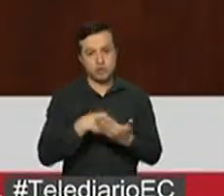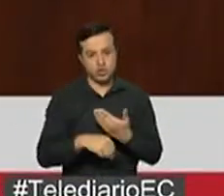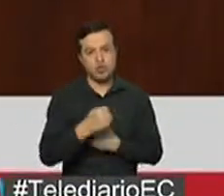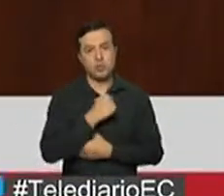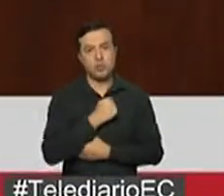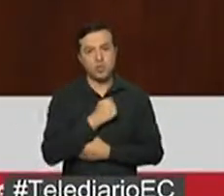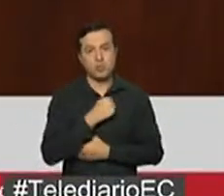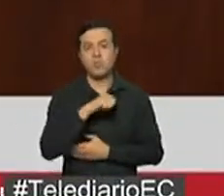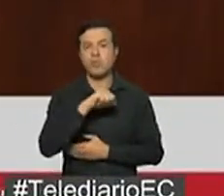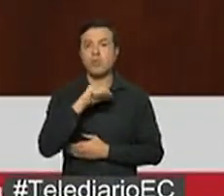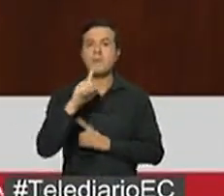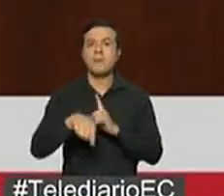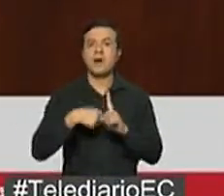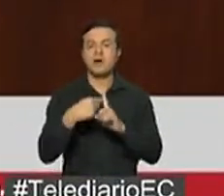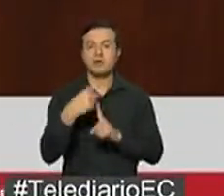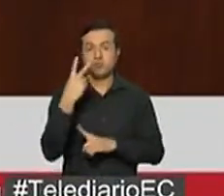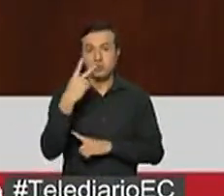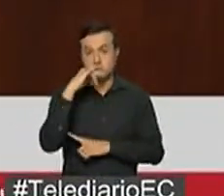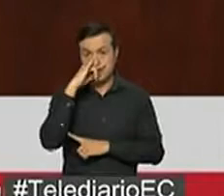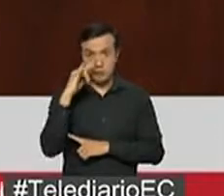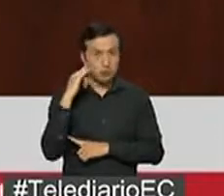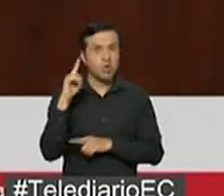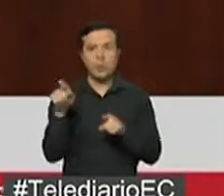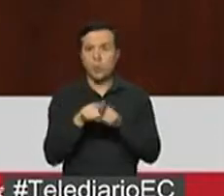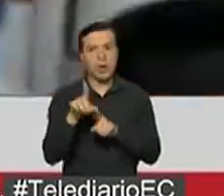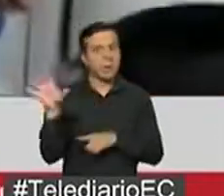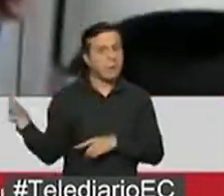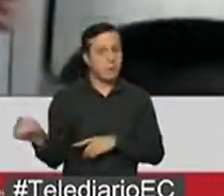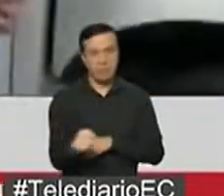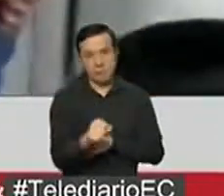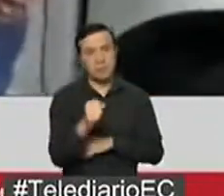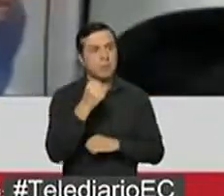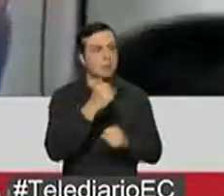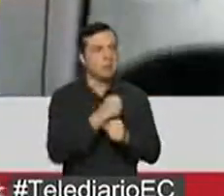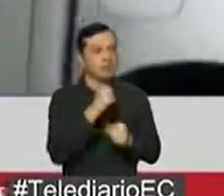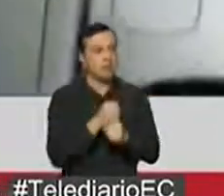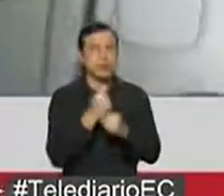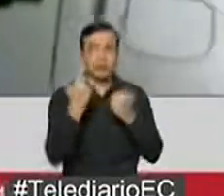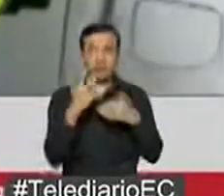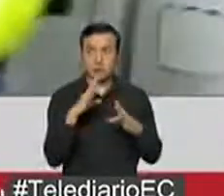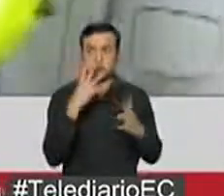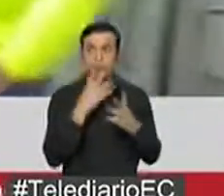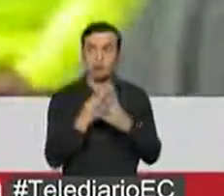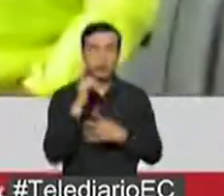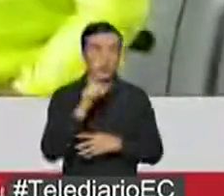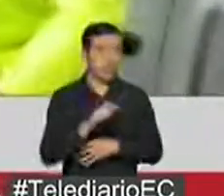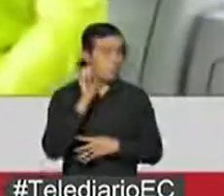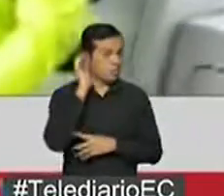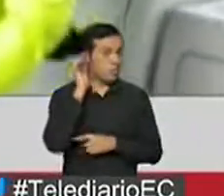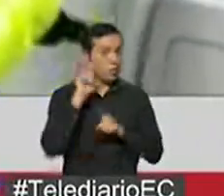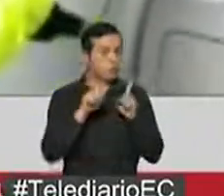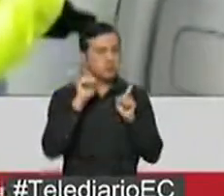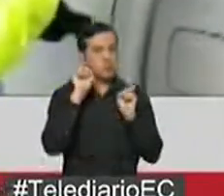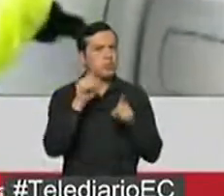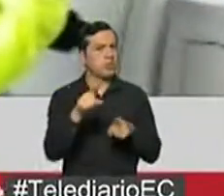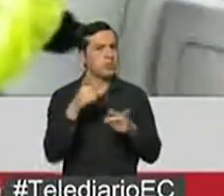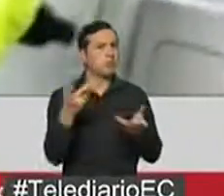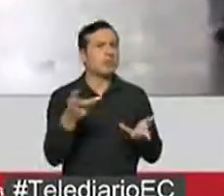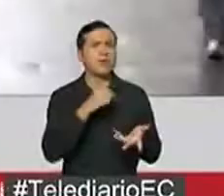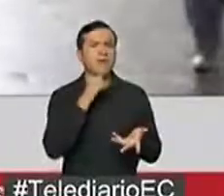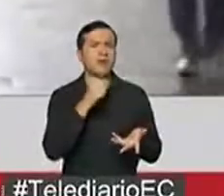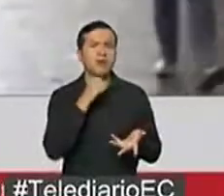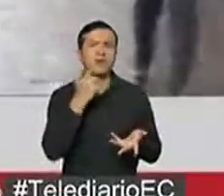niños más a esta vulneración de mendicidad y trabajo infantil pero después de la detención de la ciudadana quedan algunas preguntas por responder